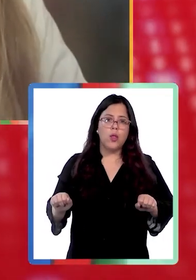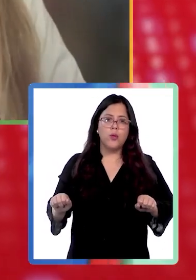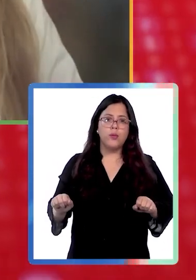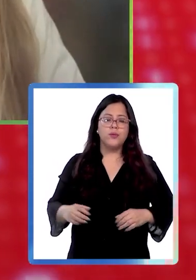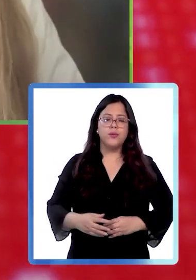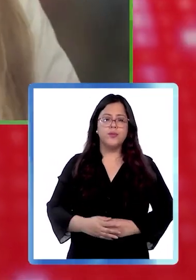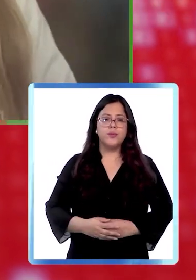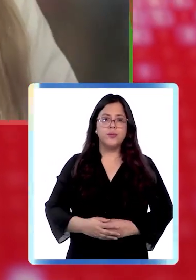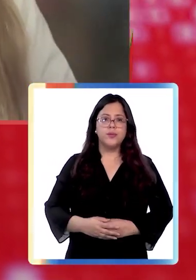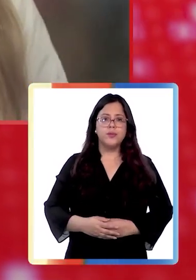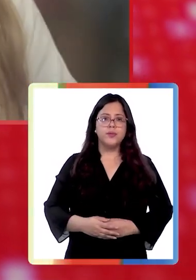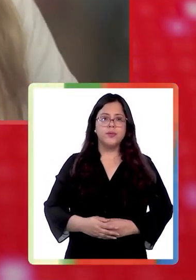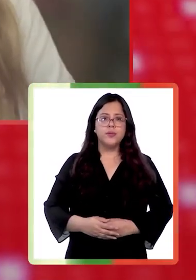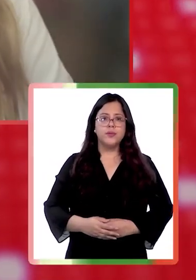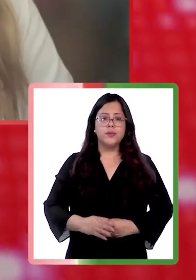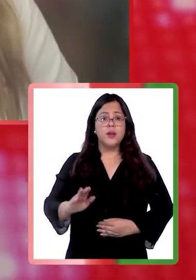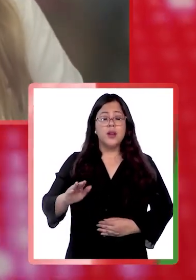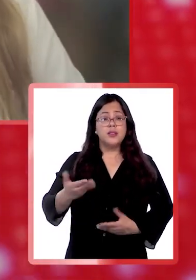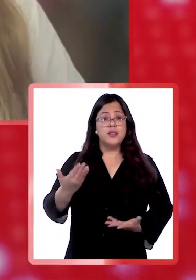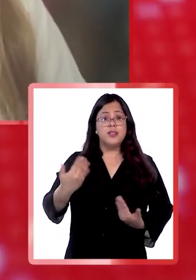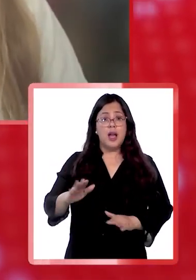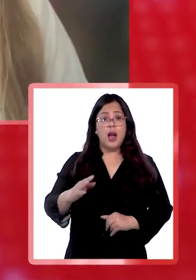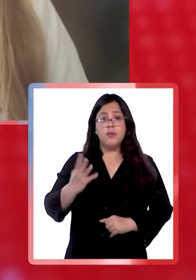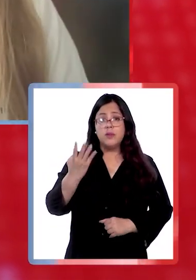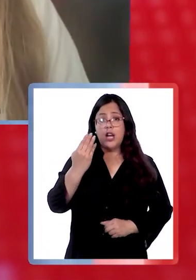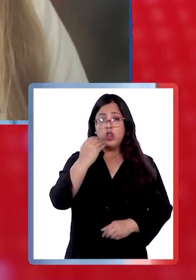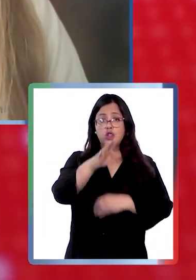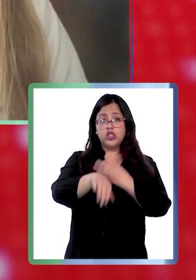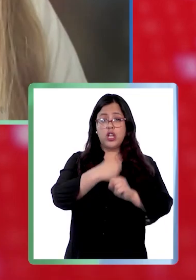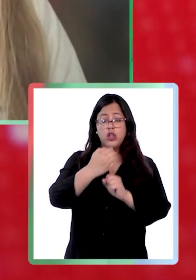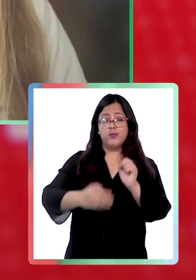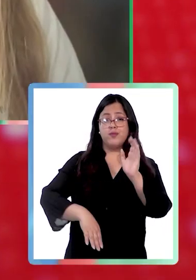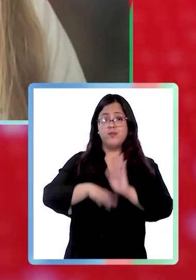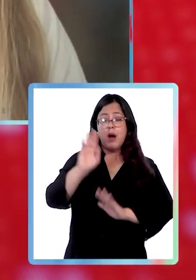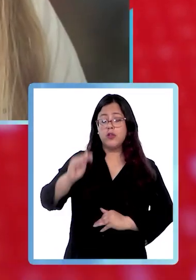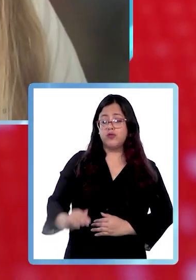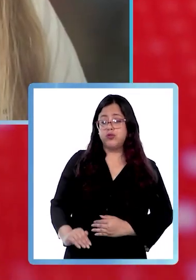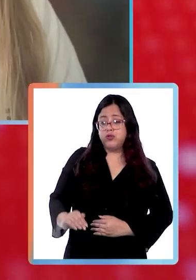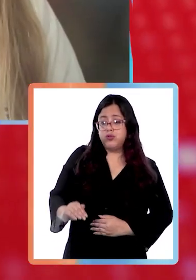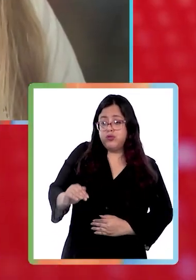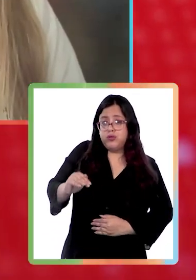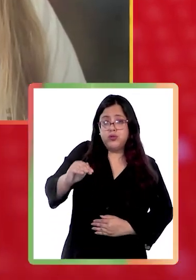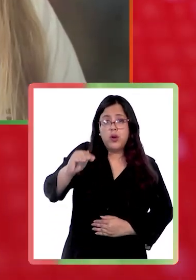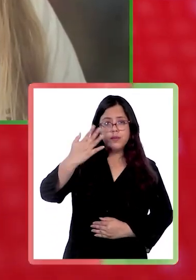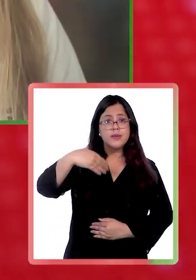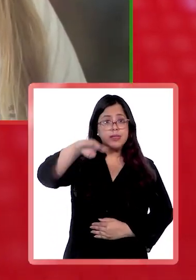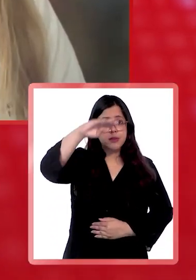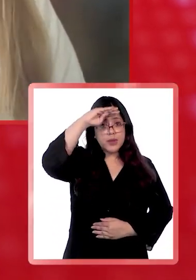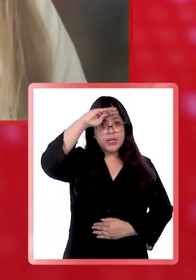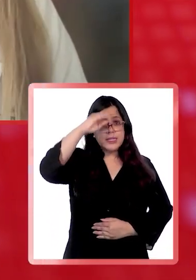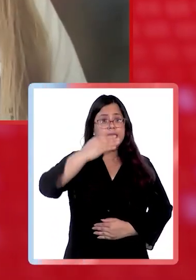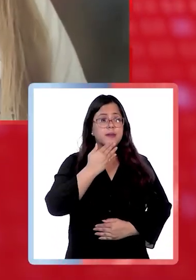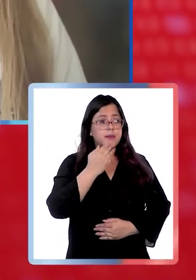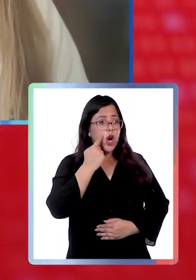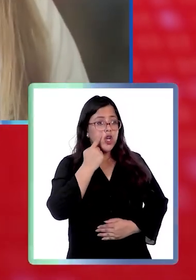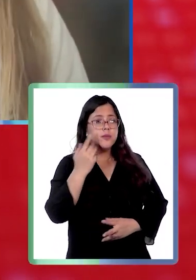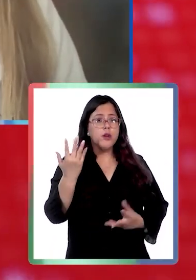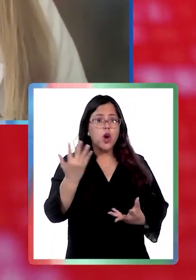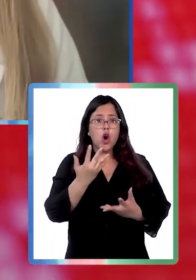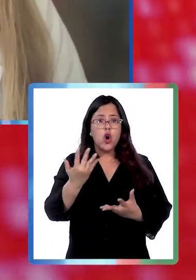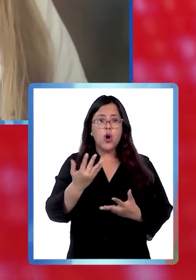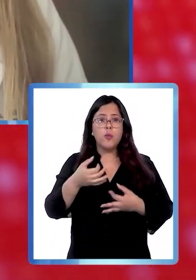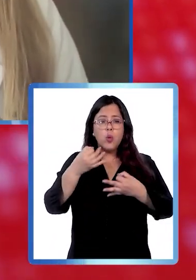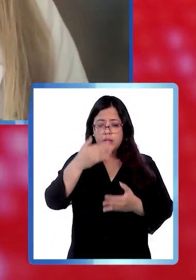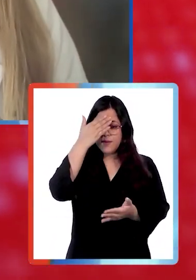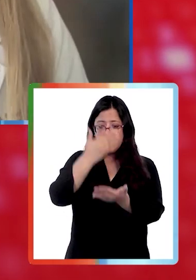no es consentimiento aunque haya dicho que sí. No. Después de los 14 años y en la medida que voy adquiriendo experiencias y